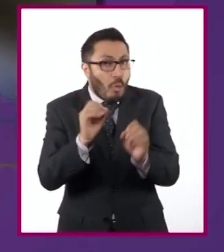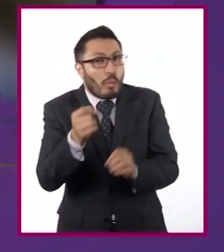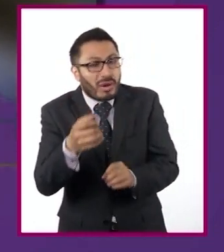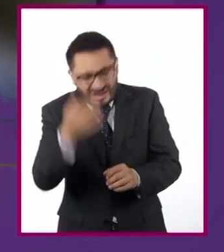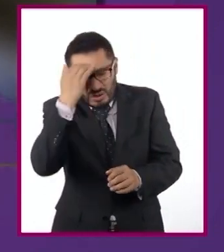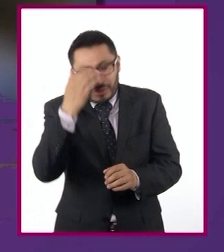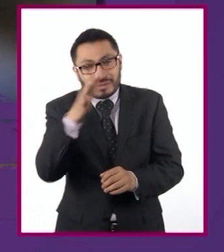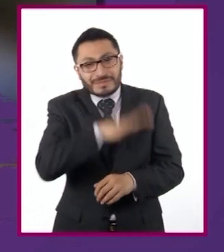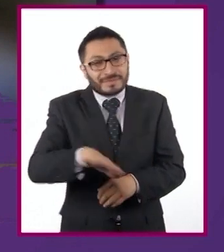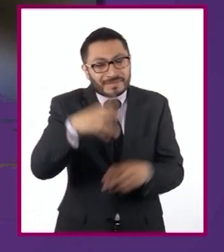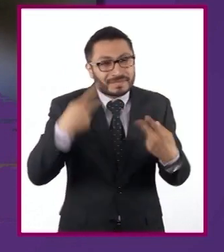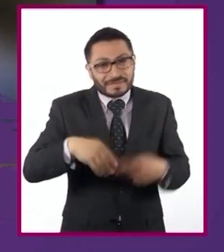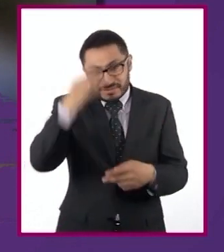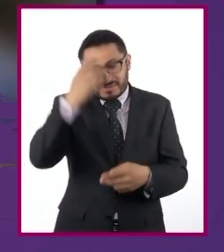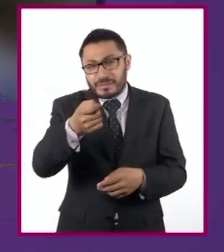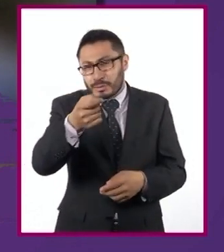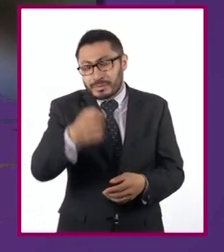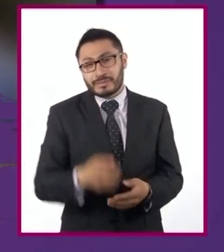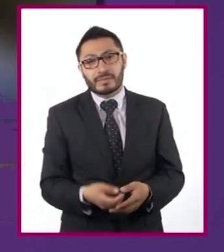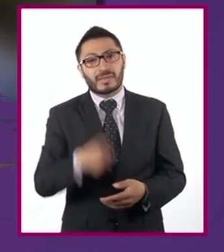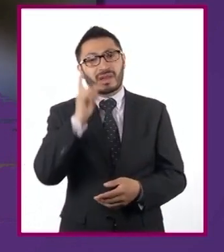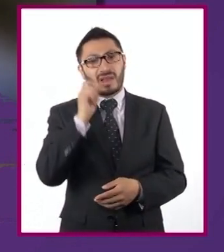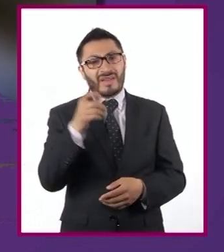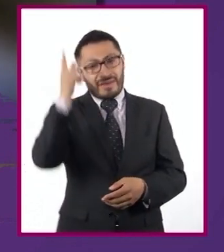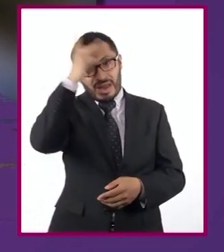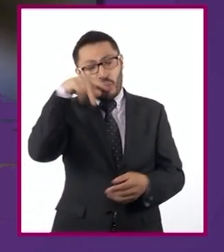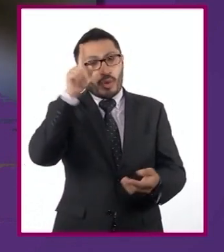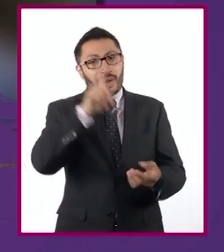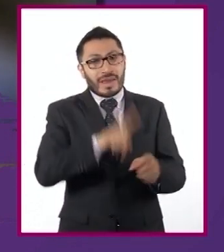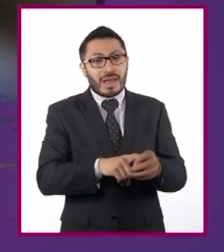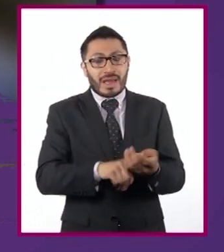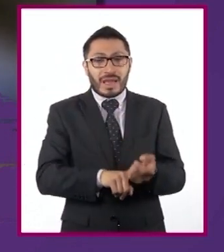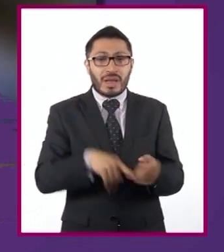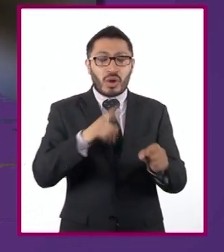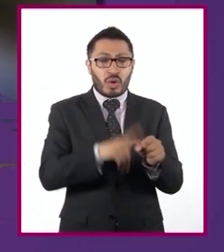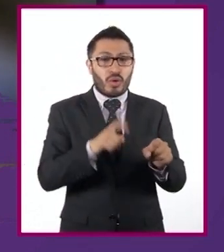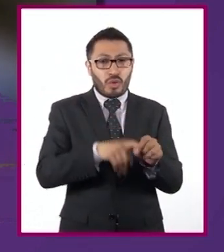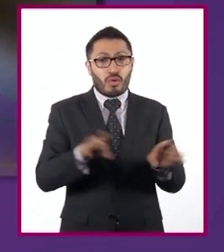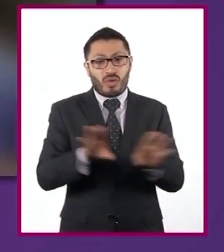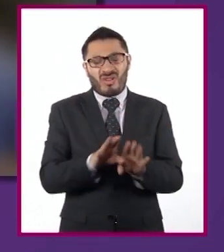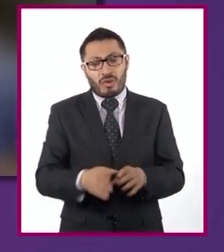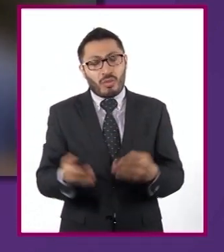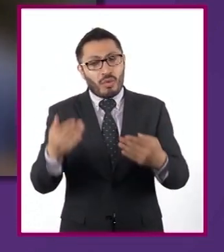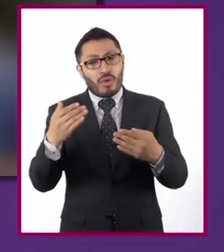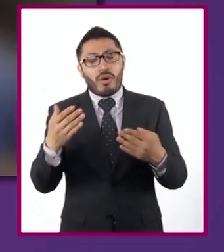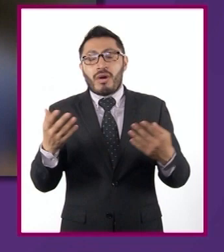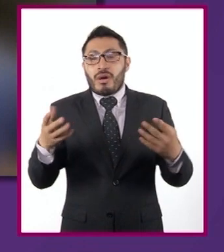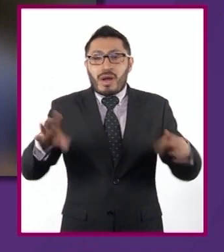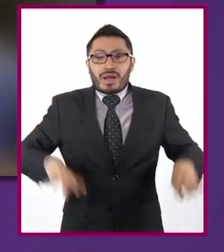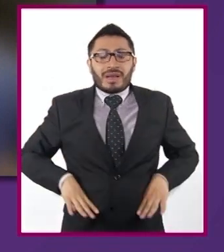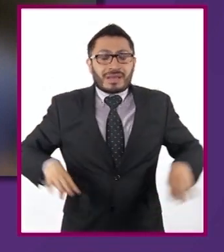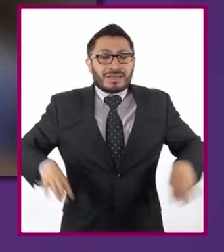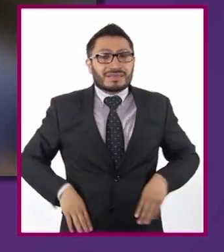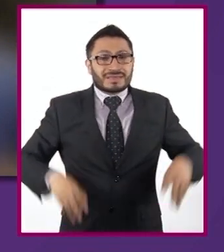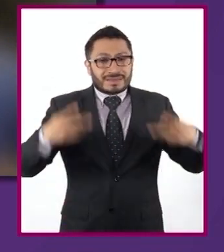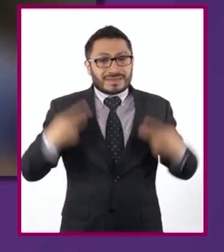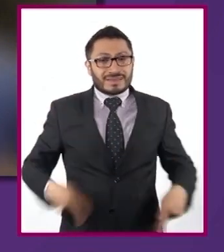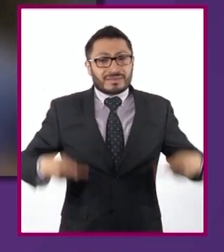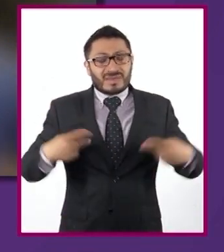color nos habla precisamente de la percepción del ser humano hacia las tonalidades que encontramos en la